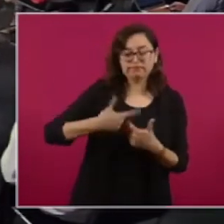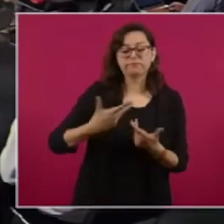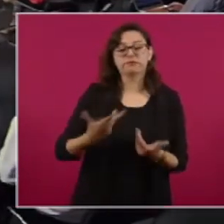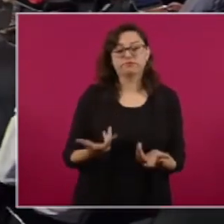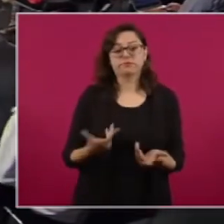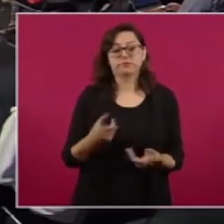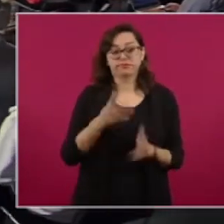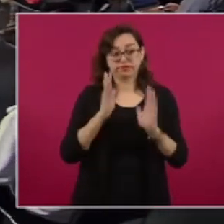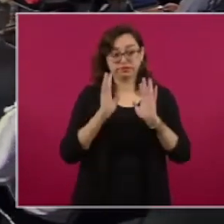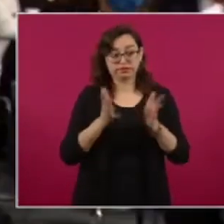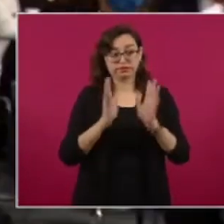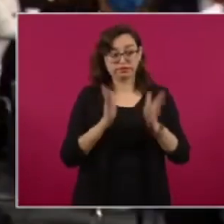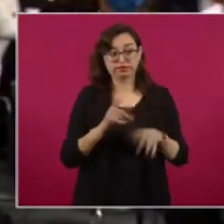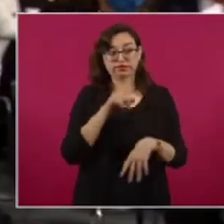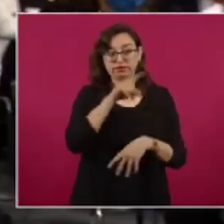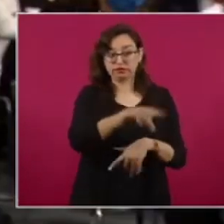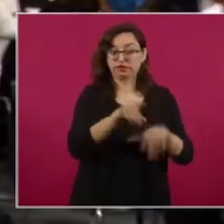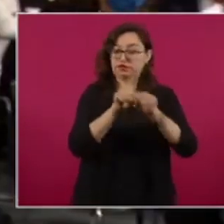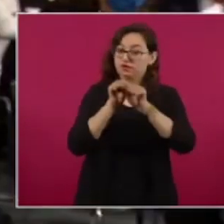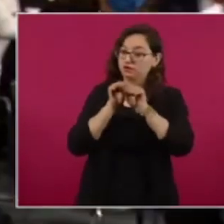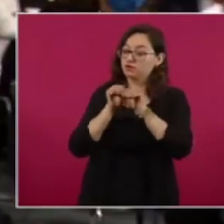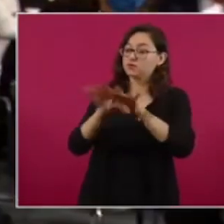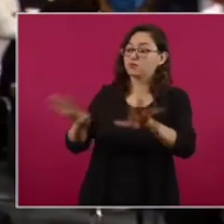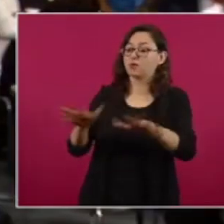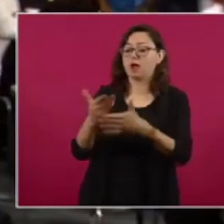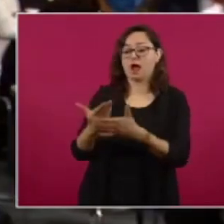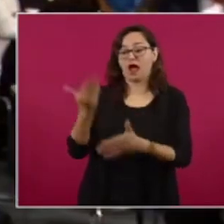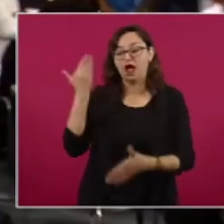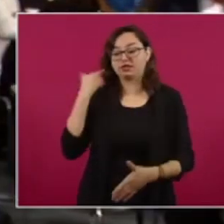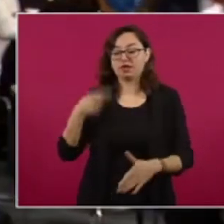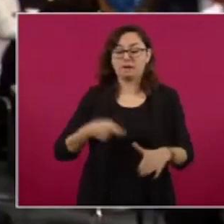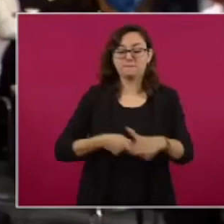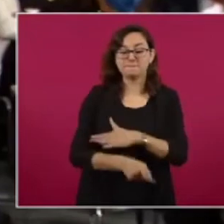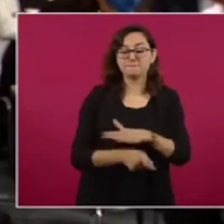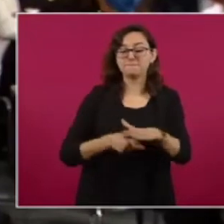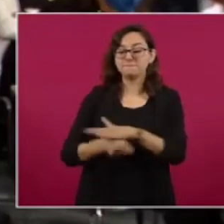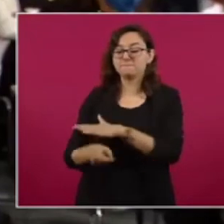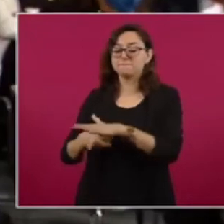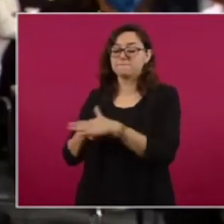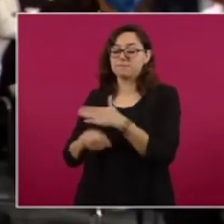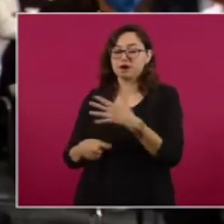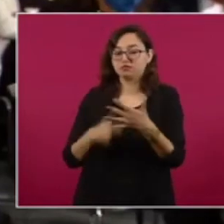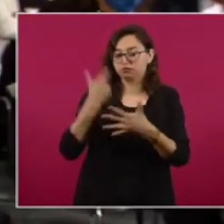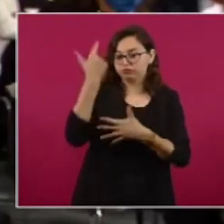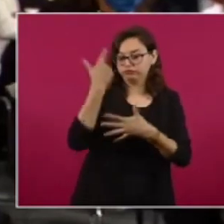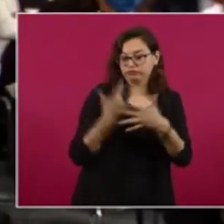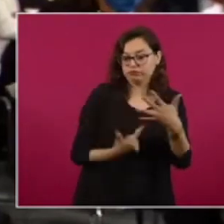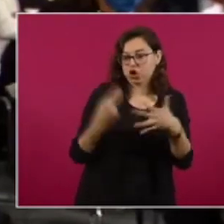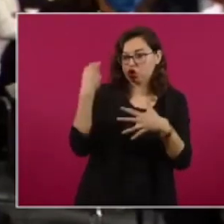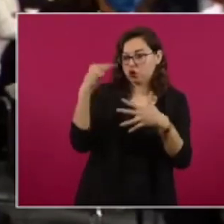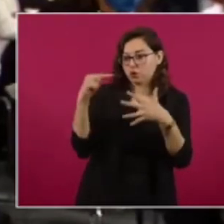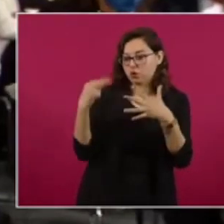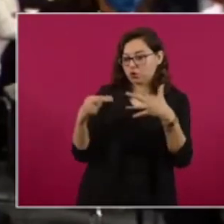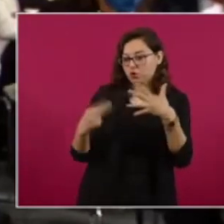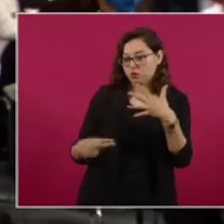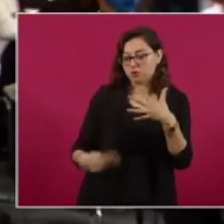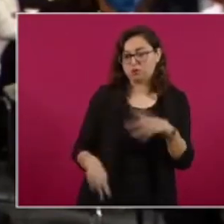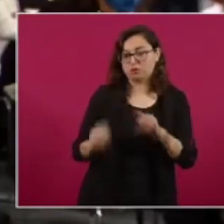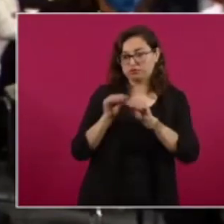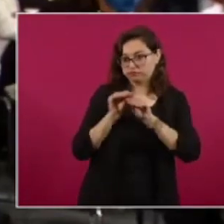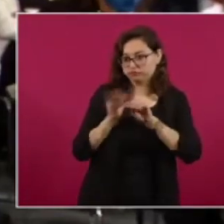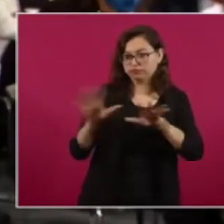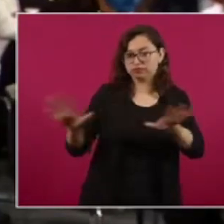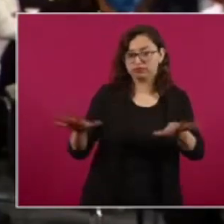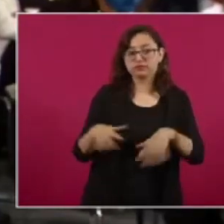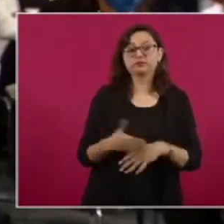hecho públicos los nombres de quienes habían sido corrompidos por parte de Petróleos Mexicanos. El 22 de abril pasado, bueno, el